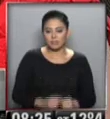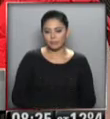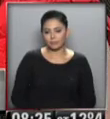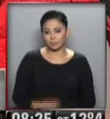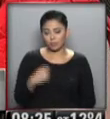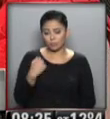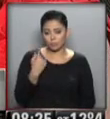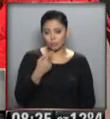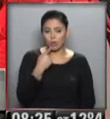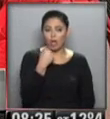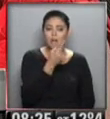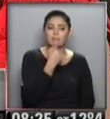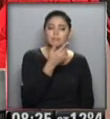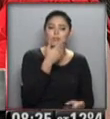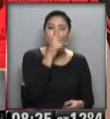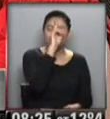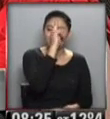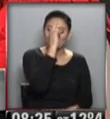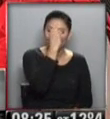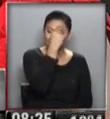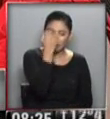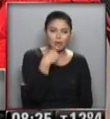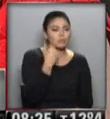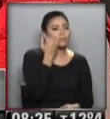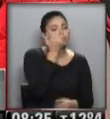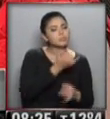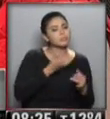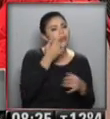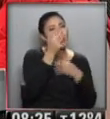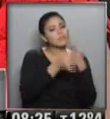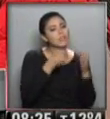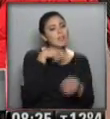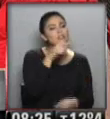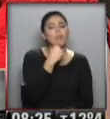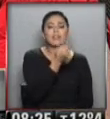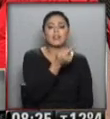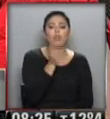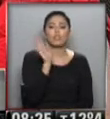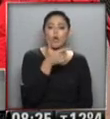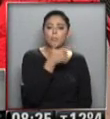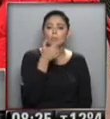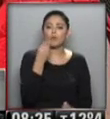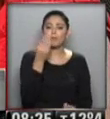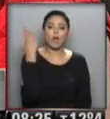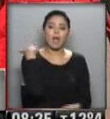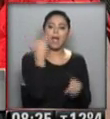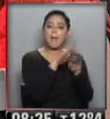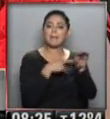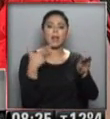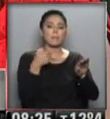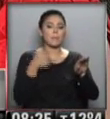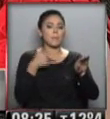estuvimos hablando con enfermeros ellos nos contaban que todos los disparos han sido por la espalda con lo cual se